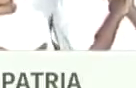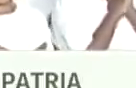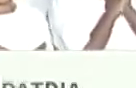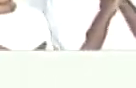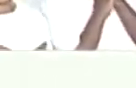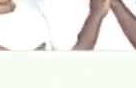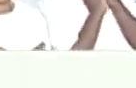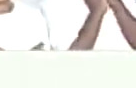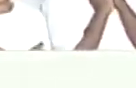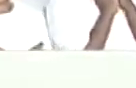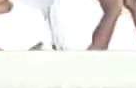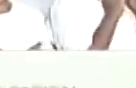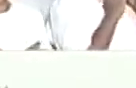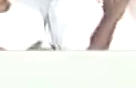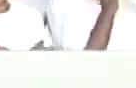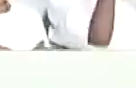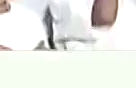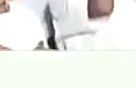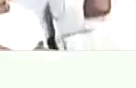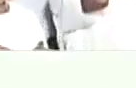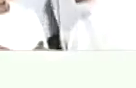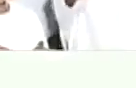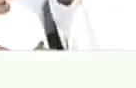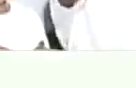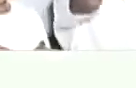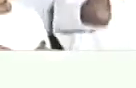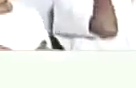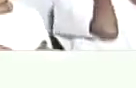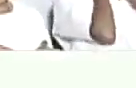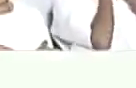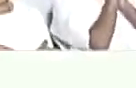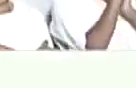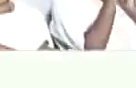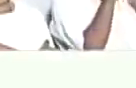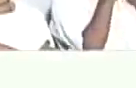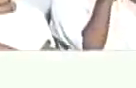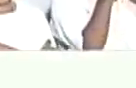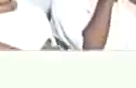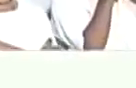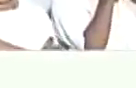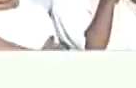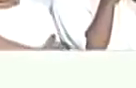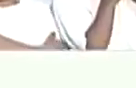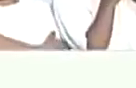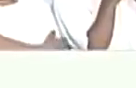Aquí está el parto humanizado, aquí está el adultos mayores,